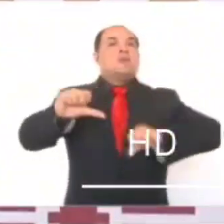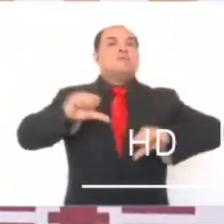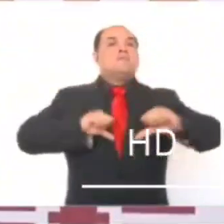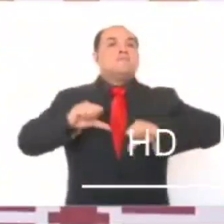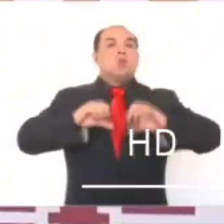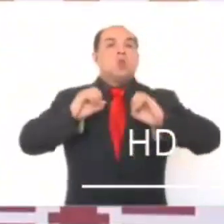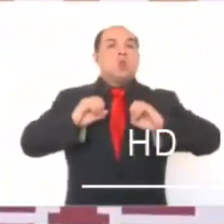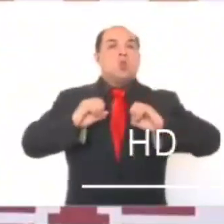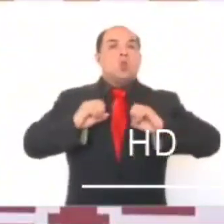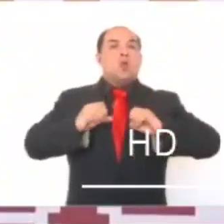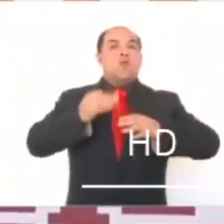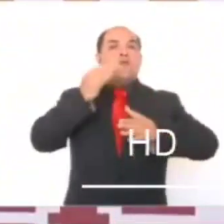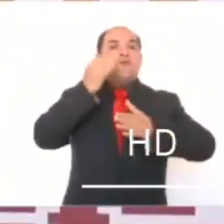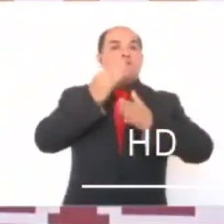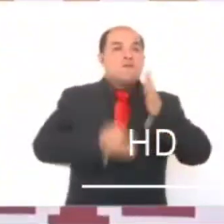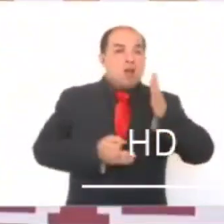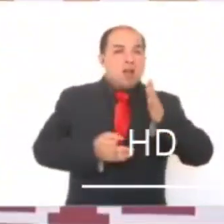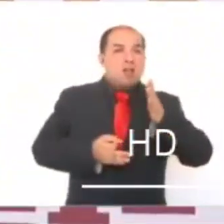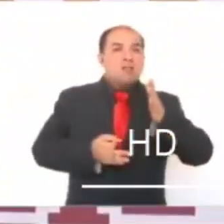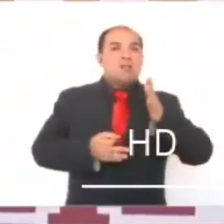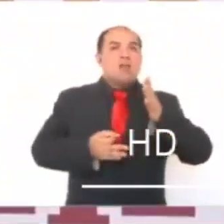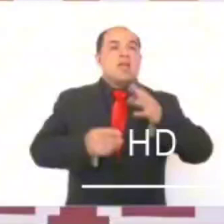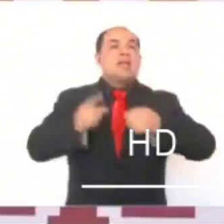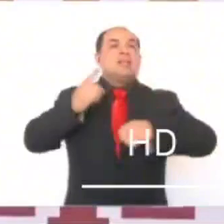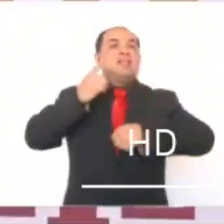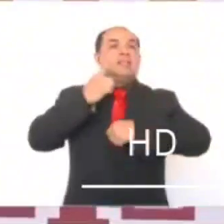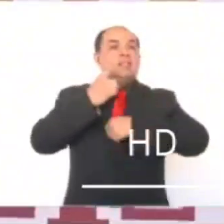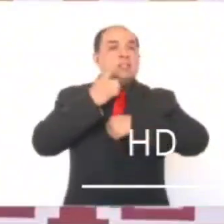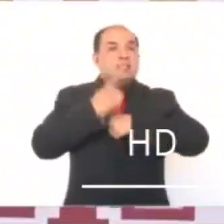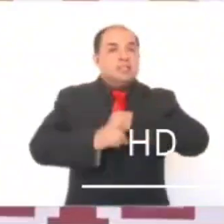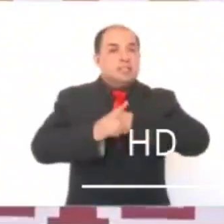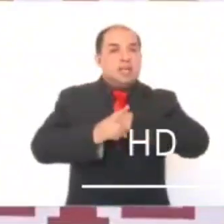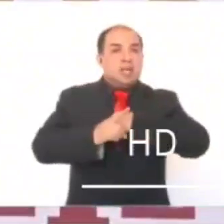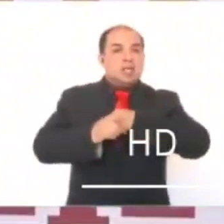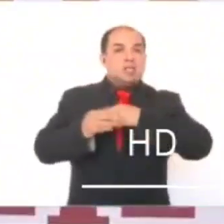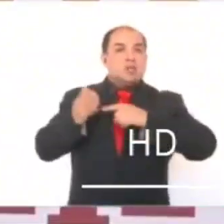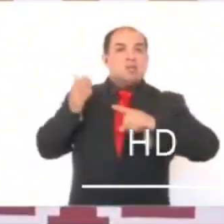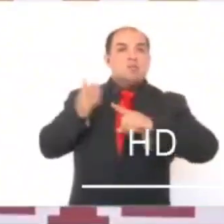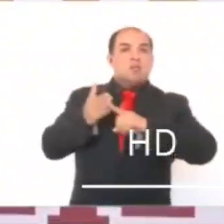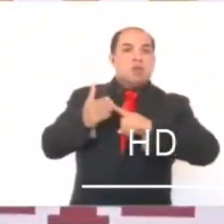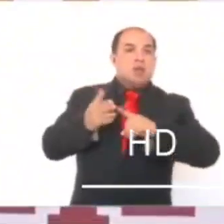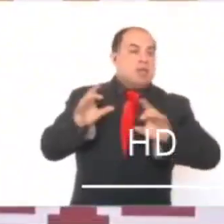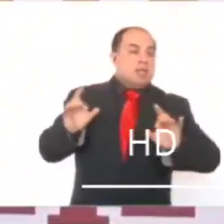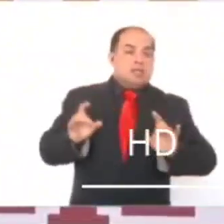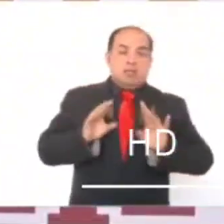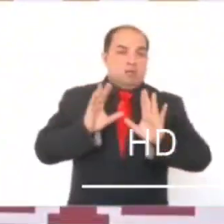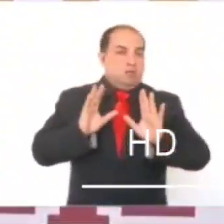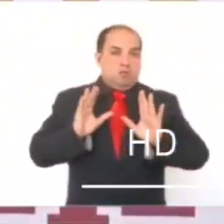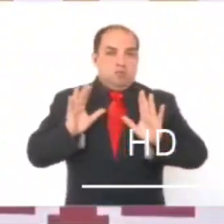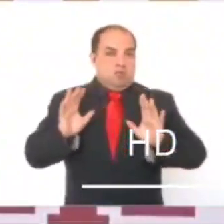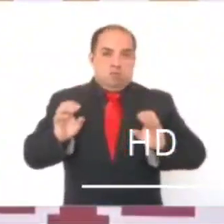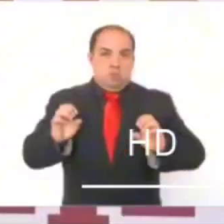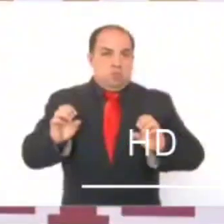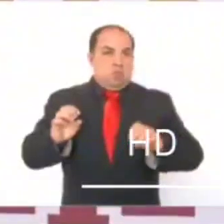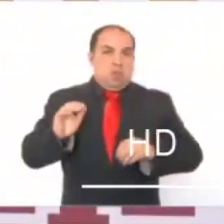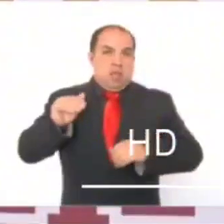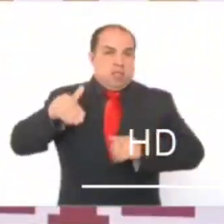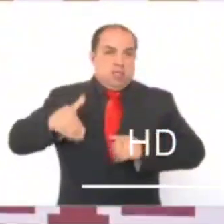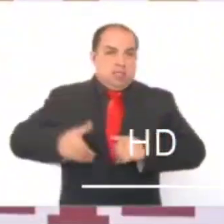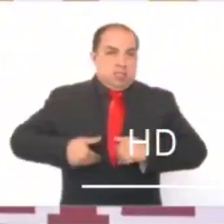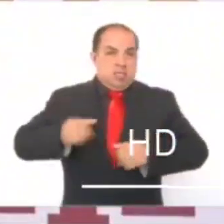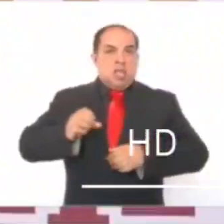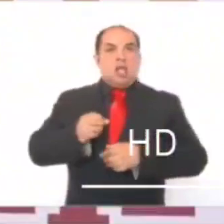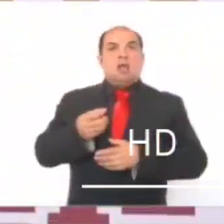u omisión que cause o busque causar daño no accidental, arrojando, derramando o poniendo